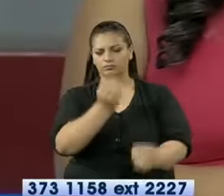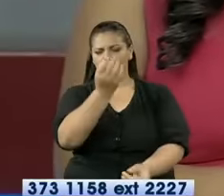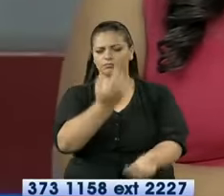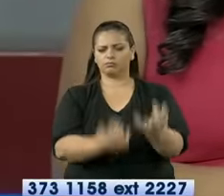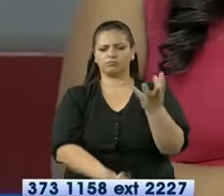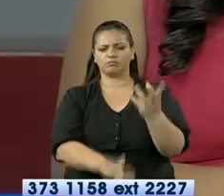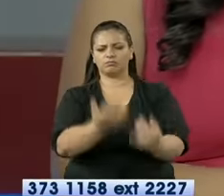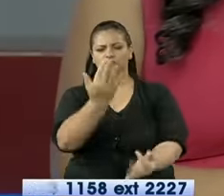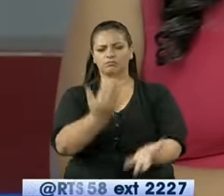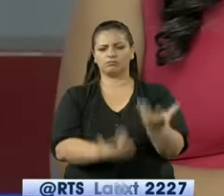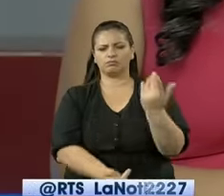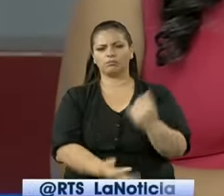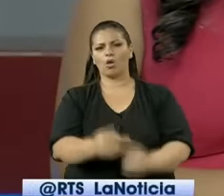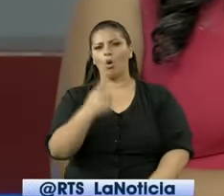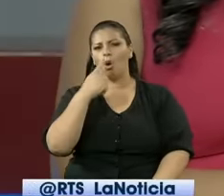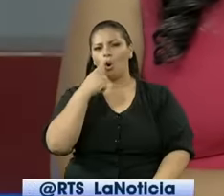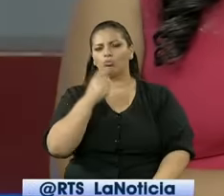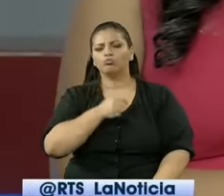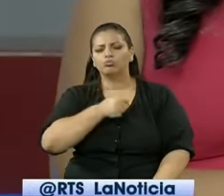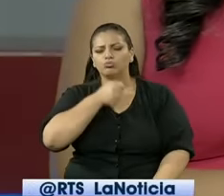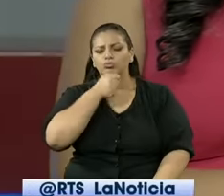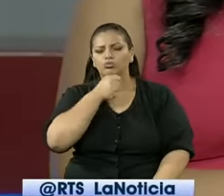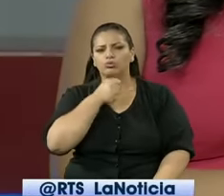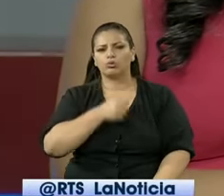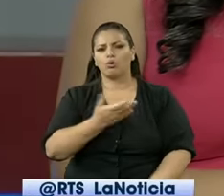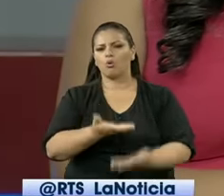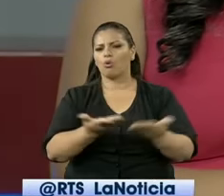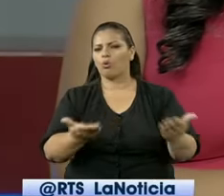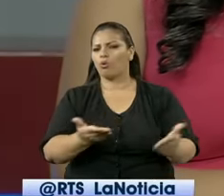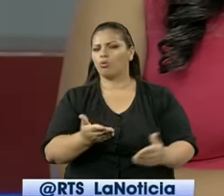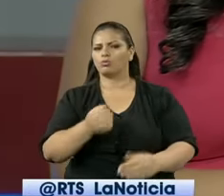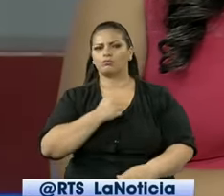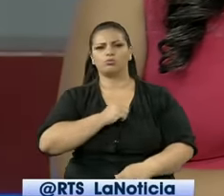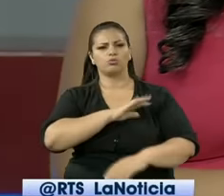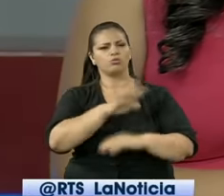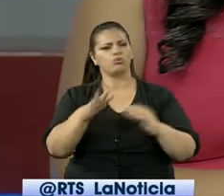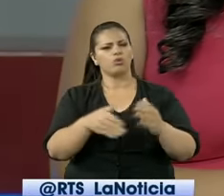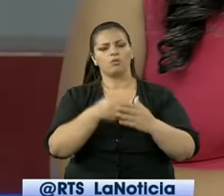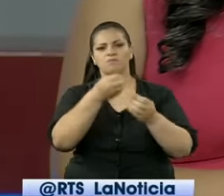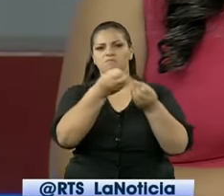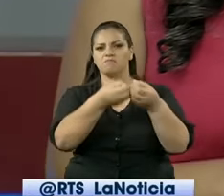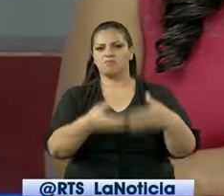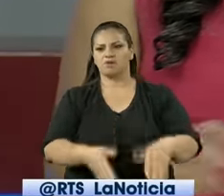Guayaquil. Un adulto mayor lo perdió todo y pide ayuda para poder levantar su casa.